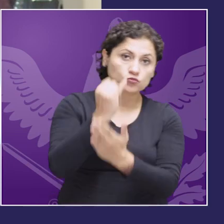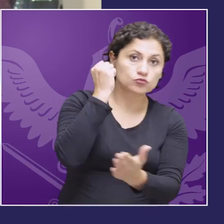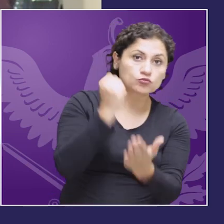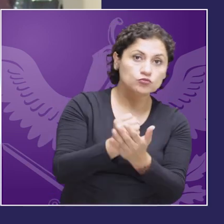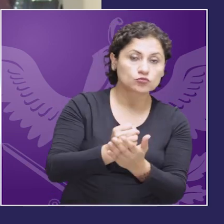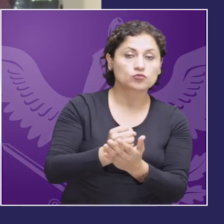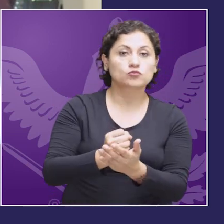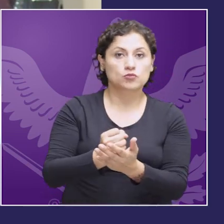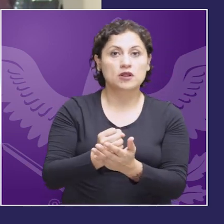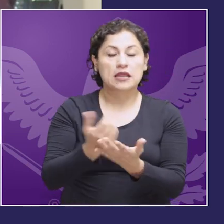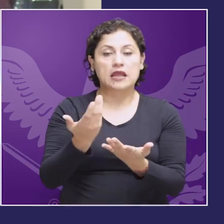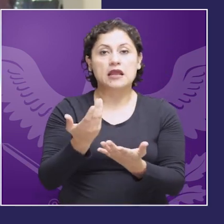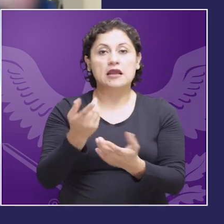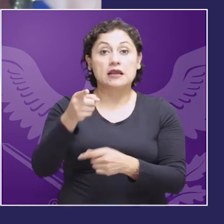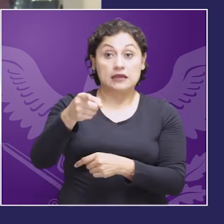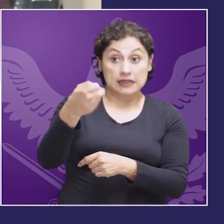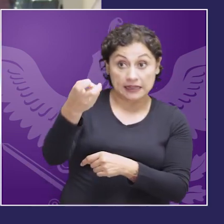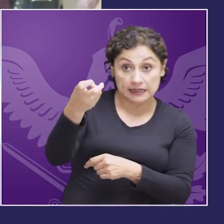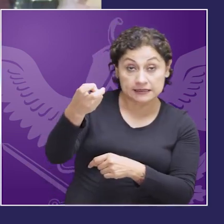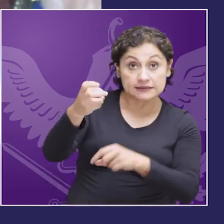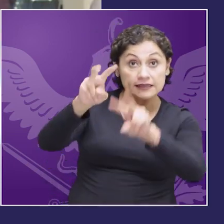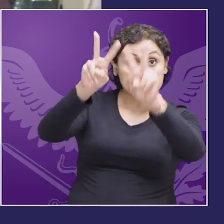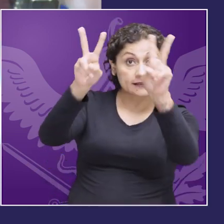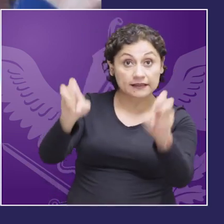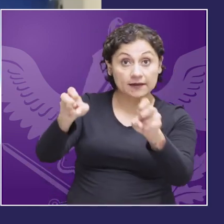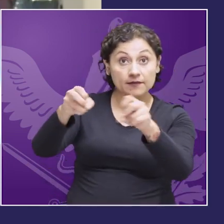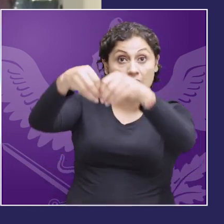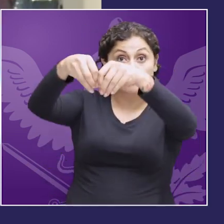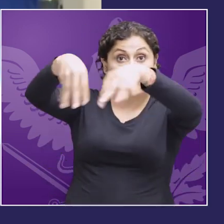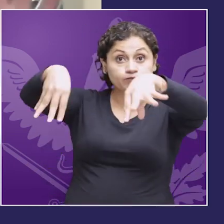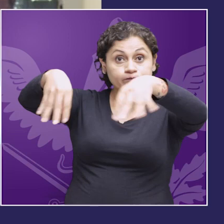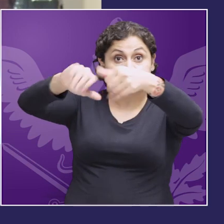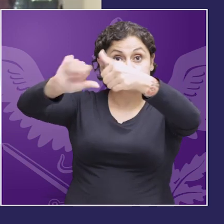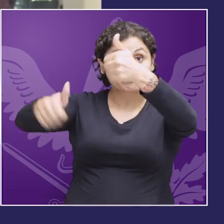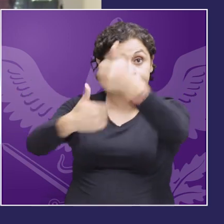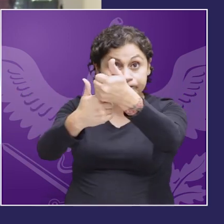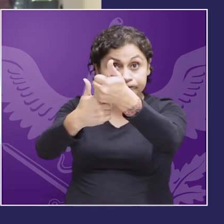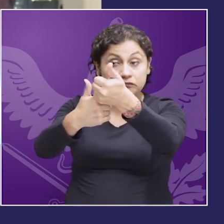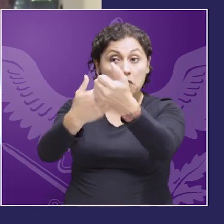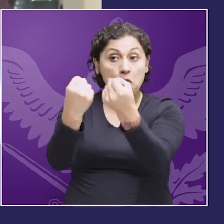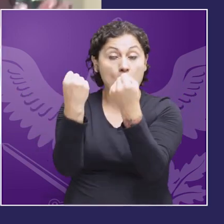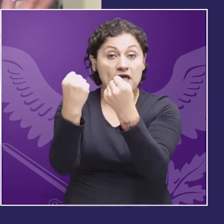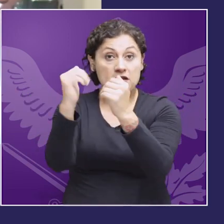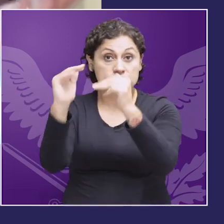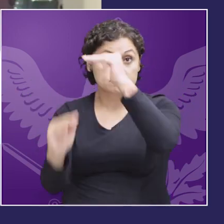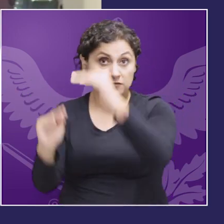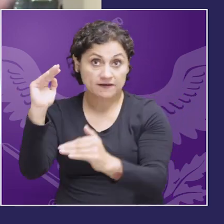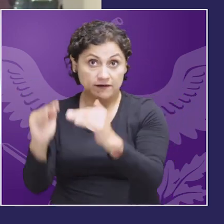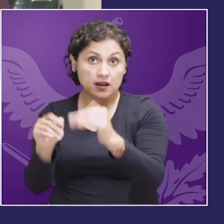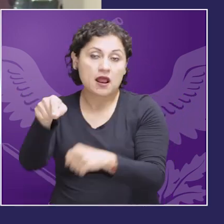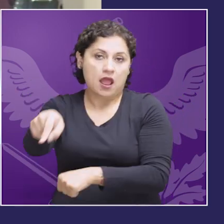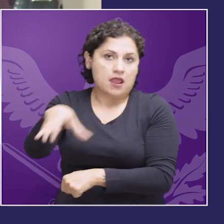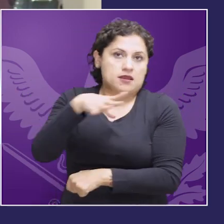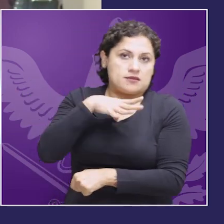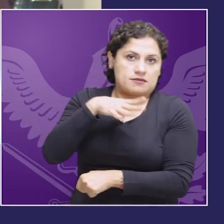tema que hay que interpretar, porque hay un concepto jurídico de género que está establecido, donde hay relaciones de poder y afectan